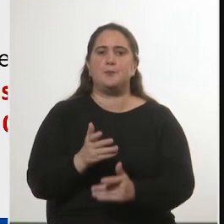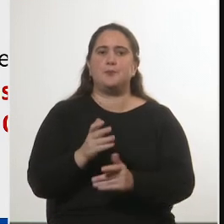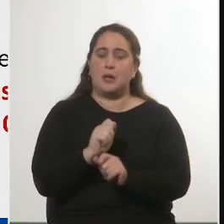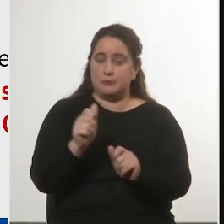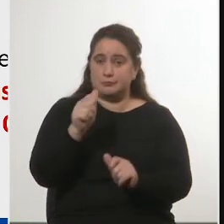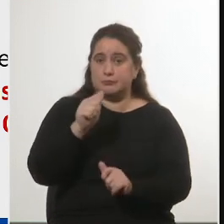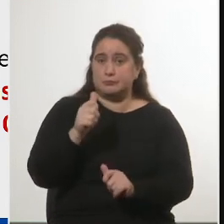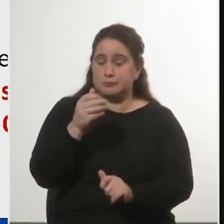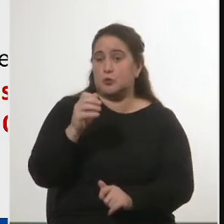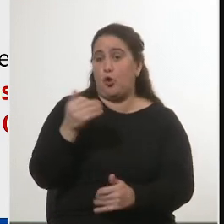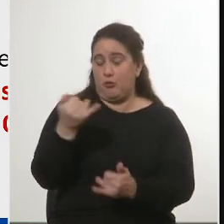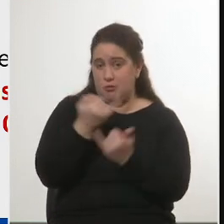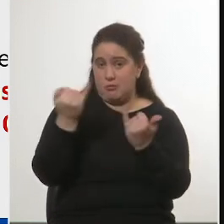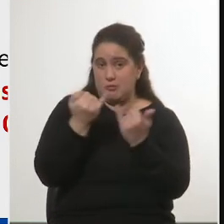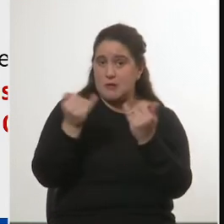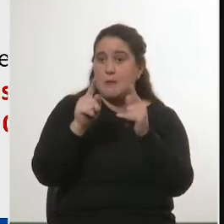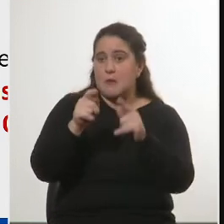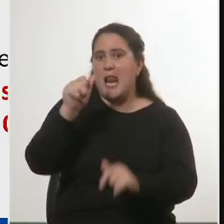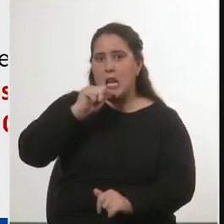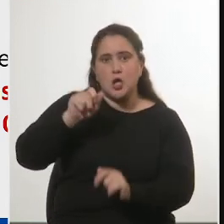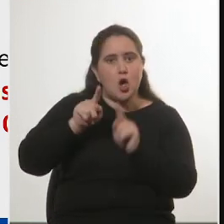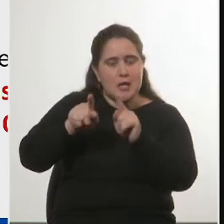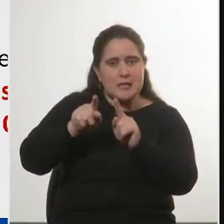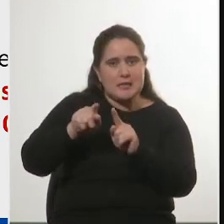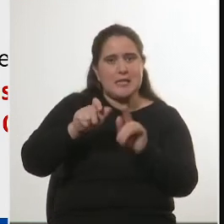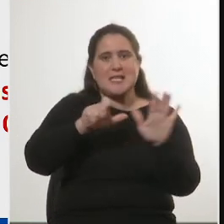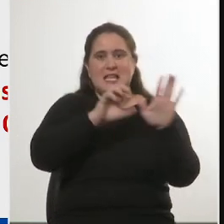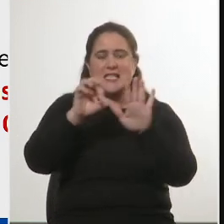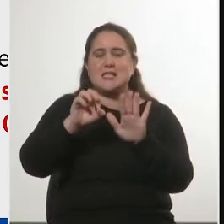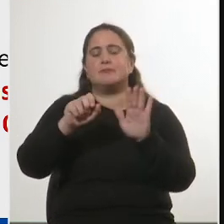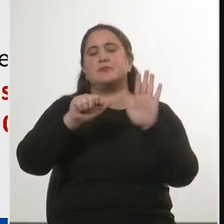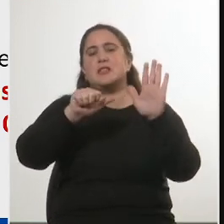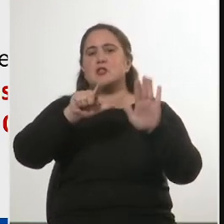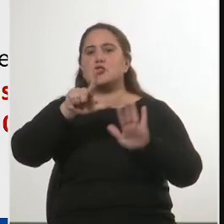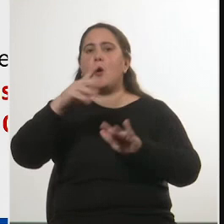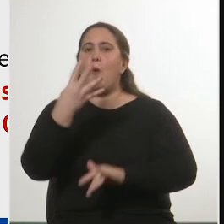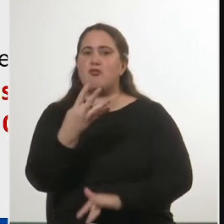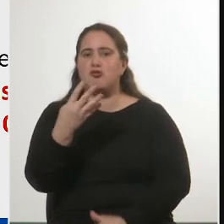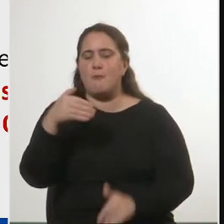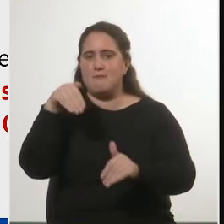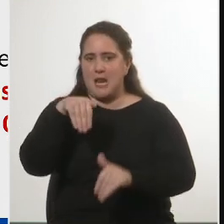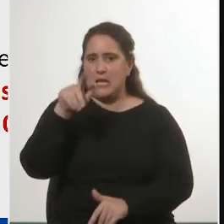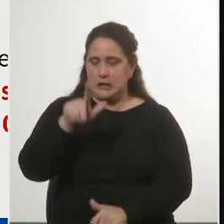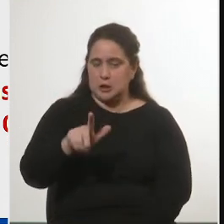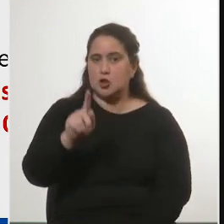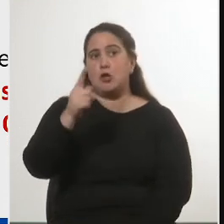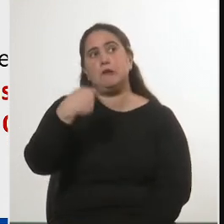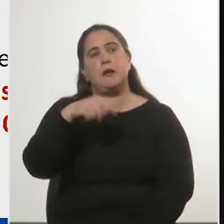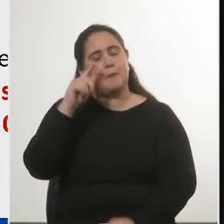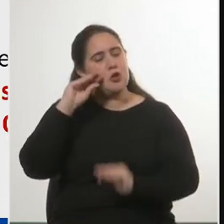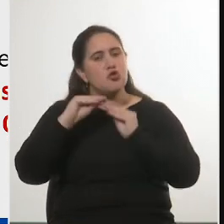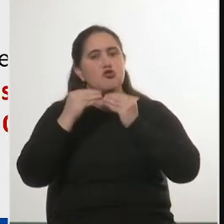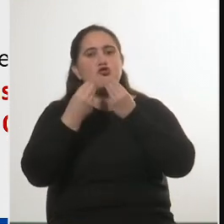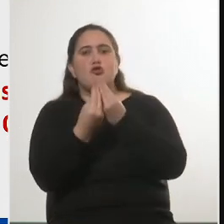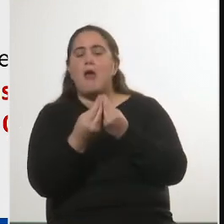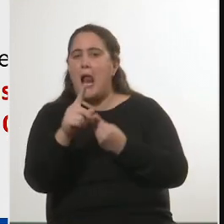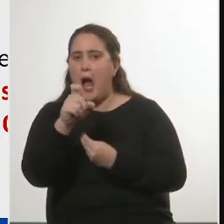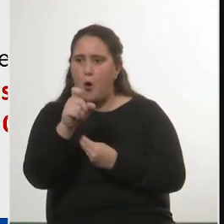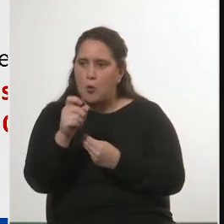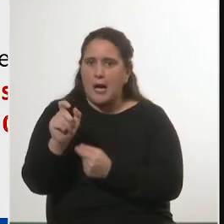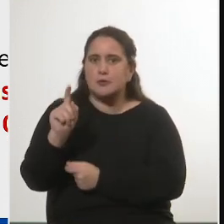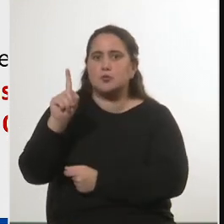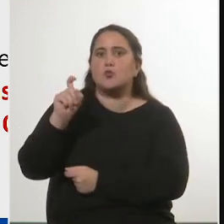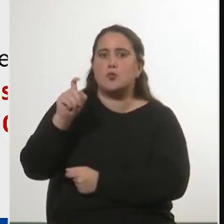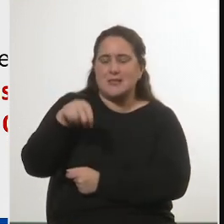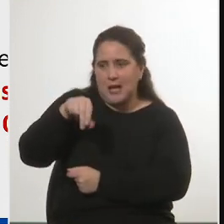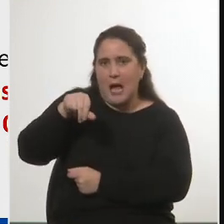para una ingesta diaria de ese volumen de líquido de 674 mililitros, asumiendo que la totalidad de esa agua